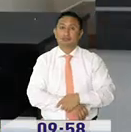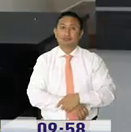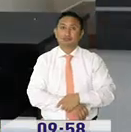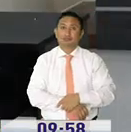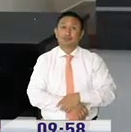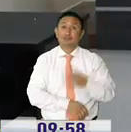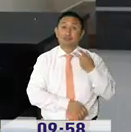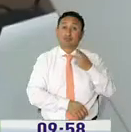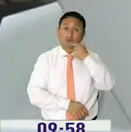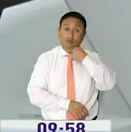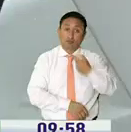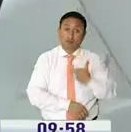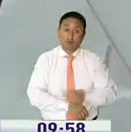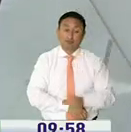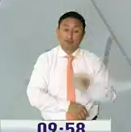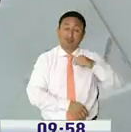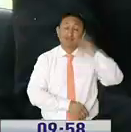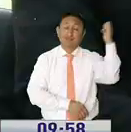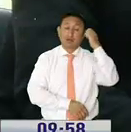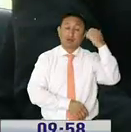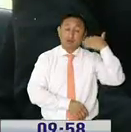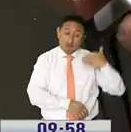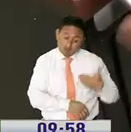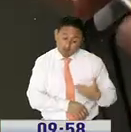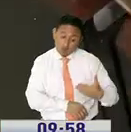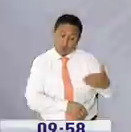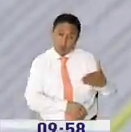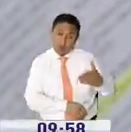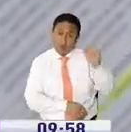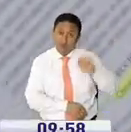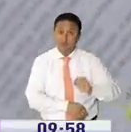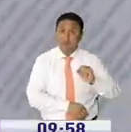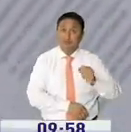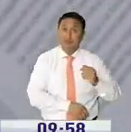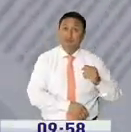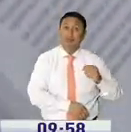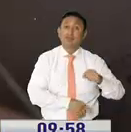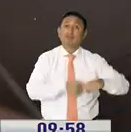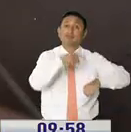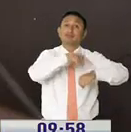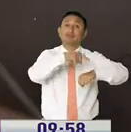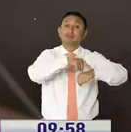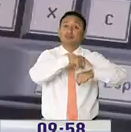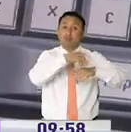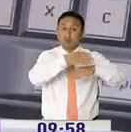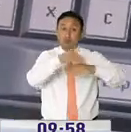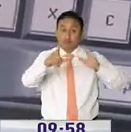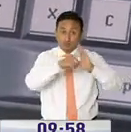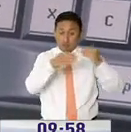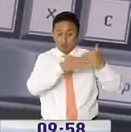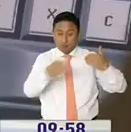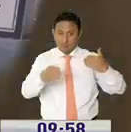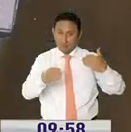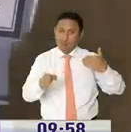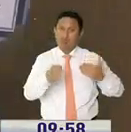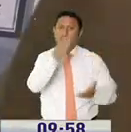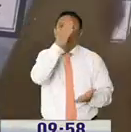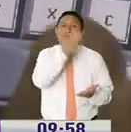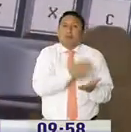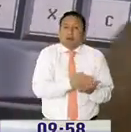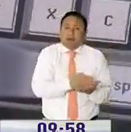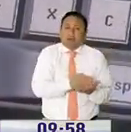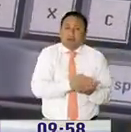Adicionalmente, se dio a conocer que mientras dure el estado de emergencia, se suspenden los plazos o términos previstos en la ley para otros